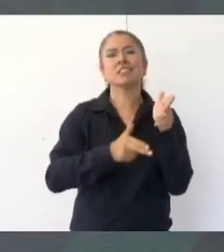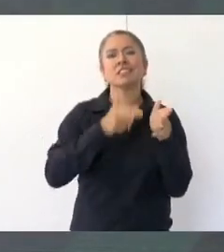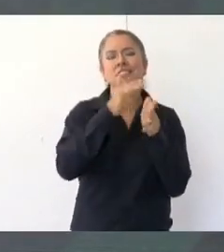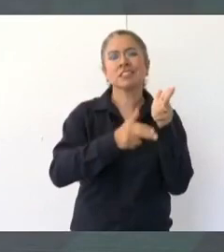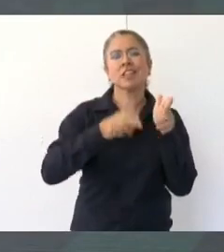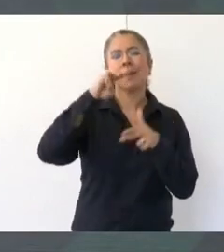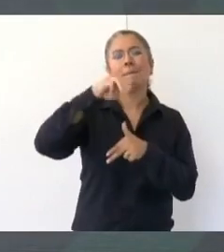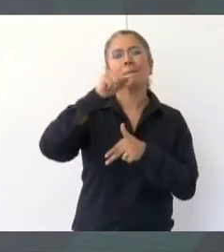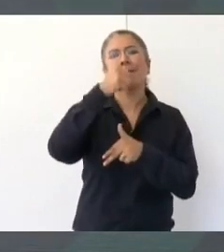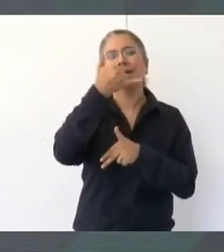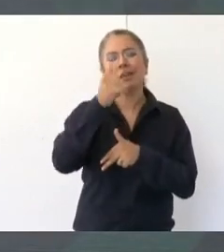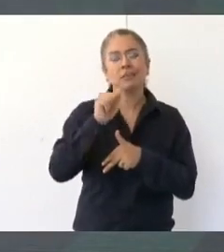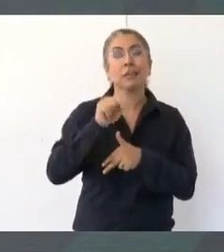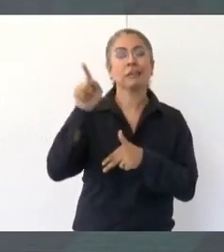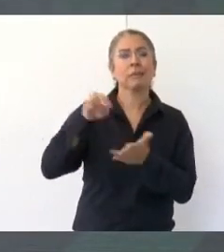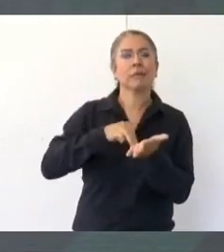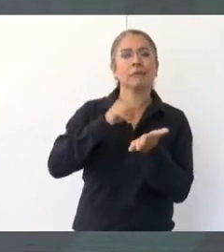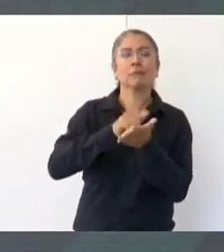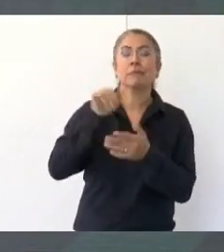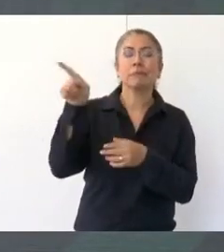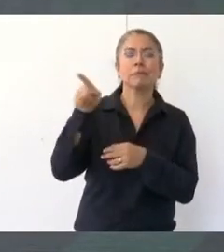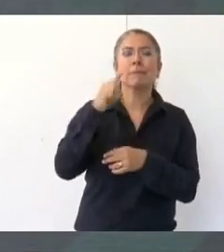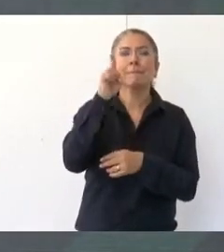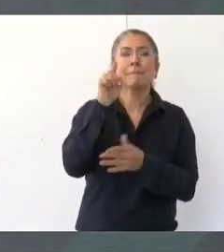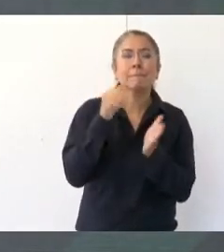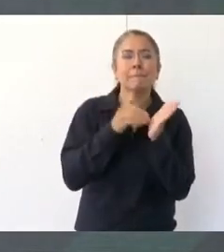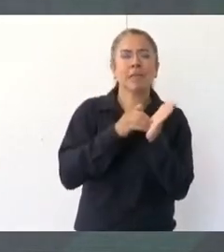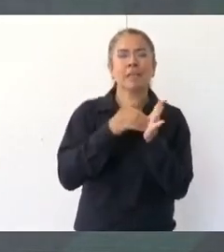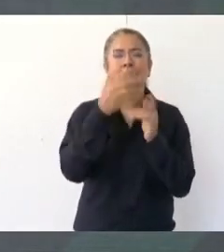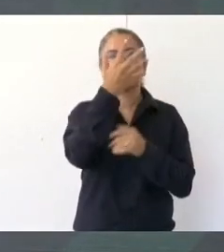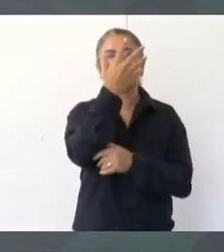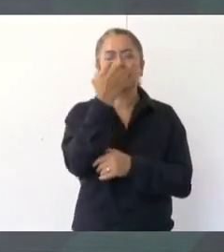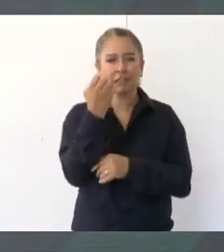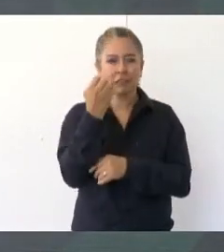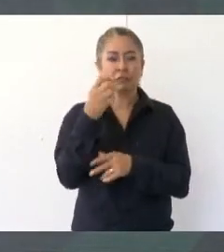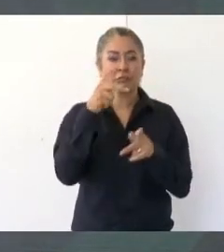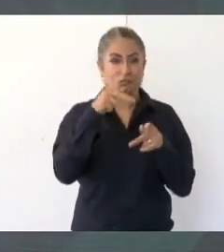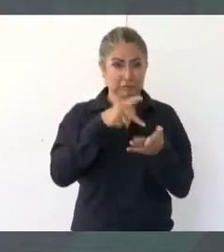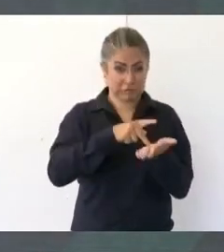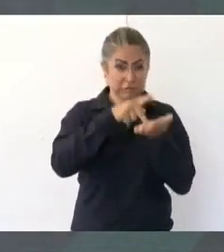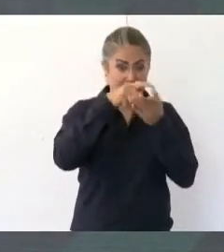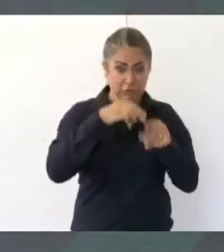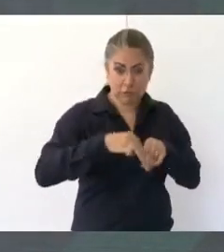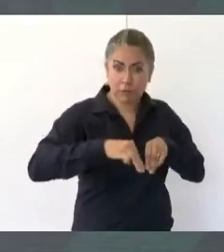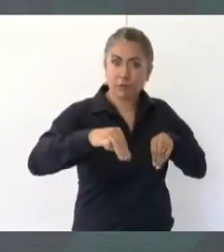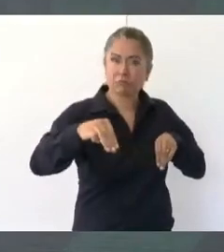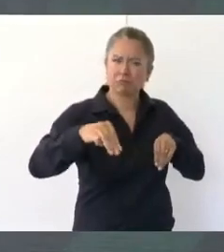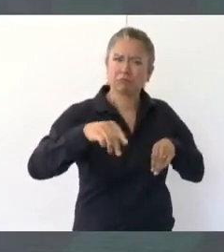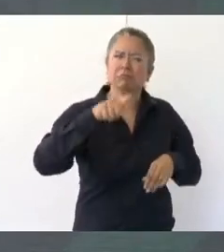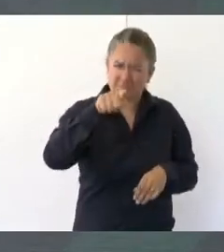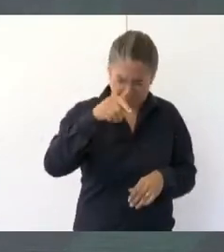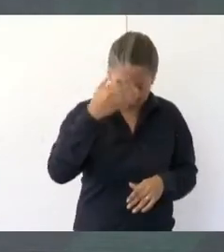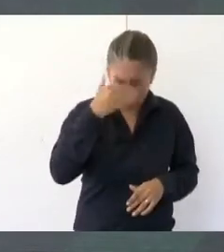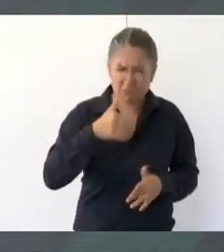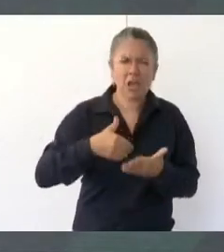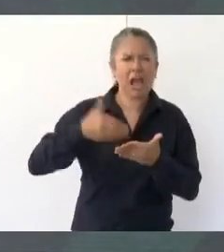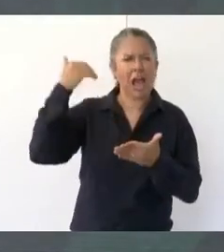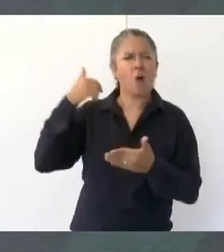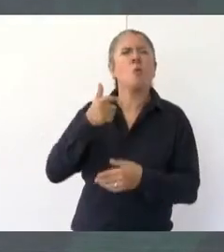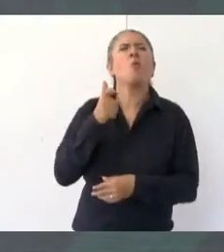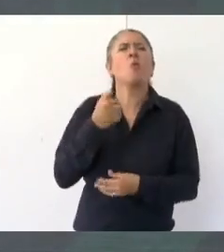1,500 kilómetros. ¿Saben cuántos kilómetros habían? Pues